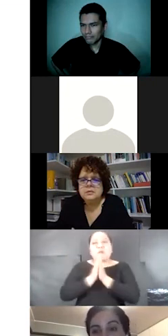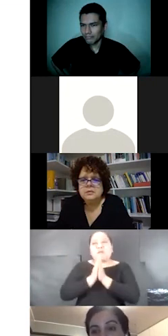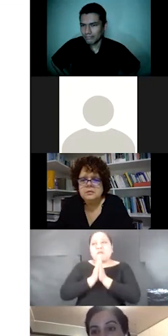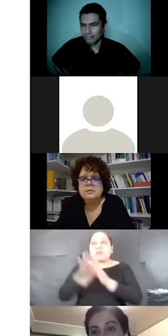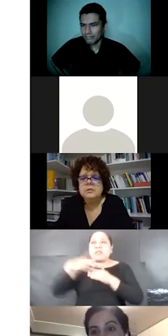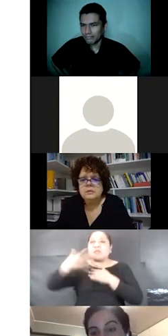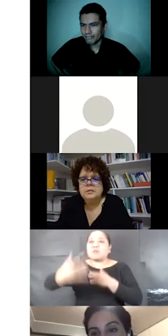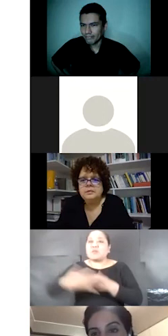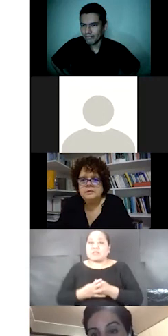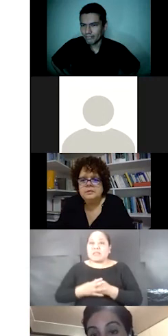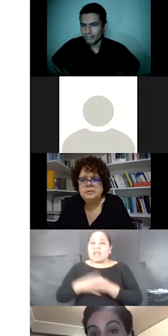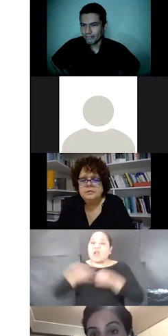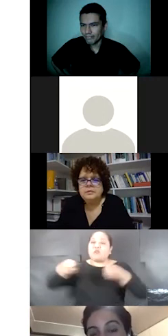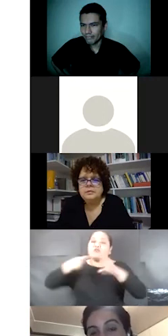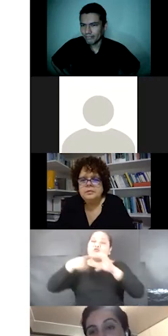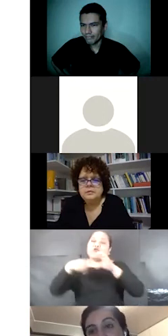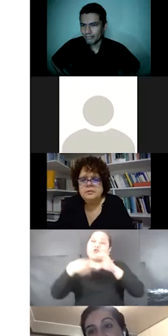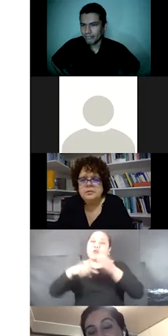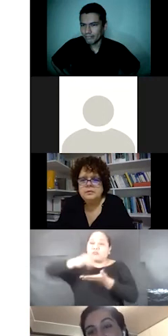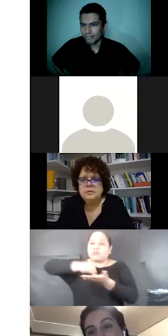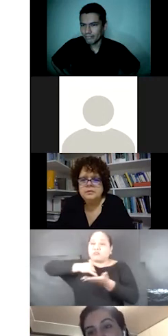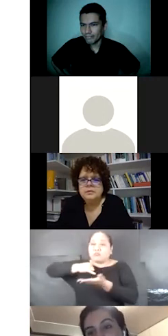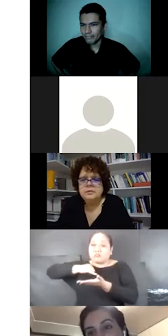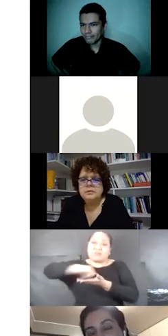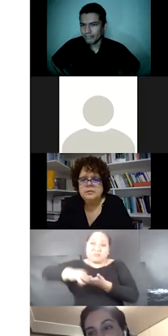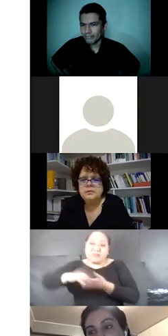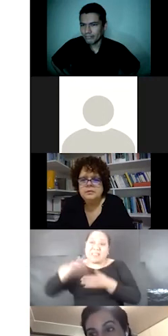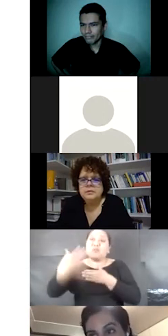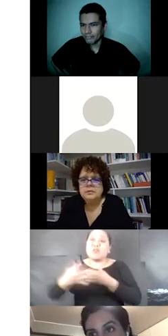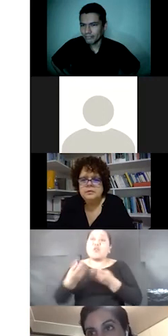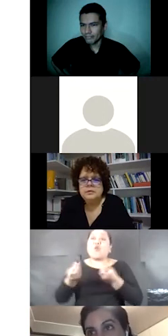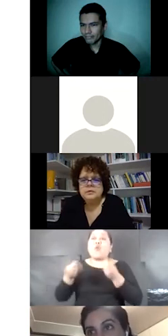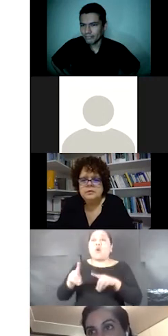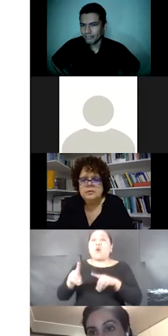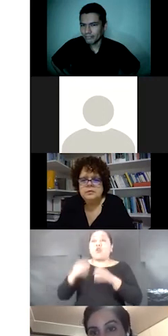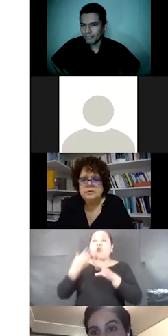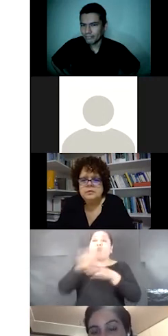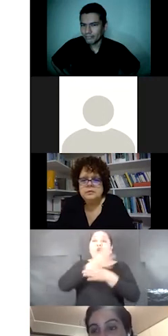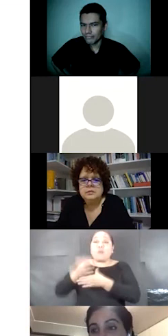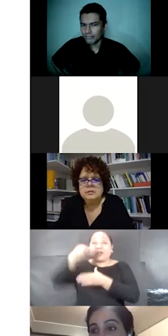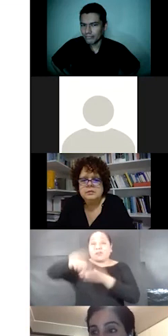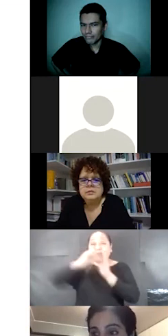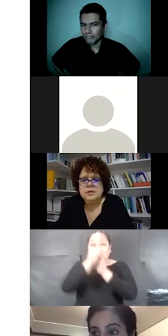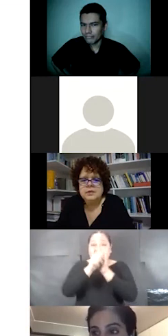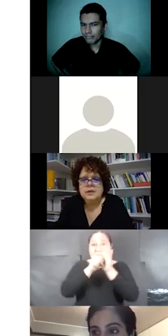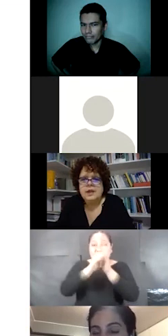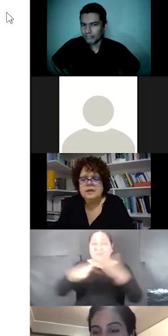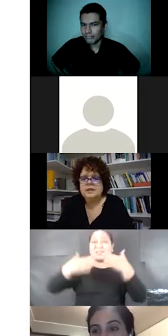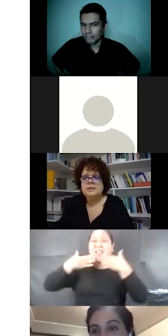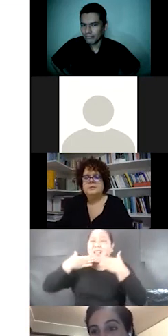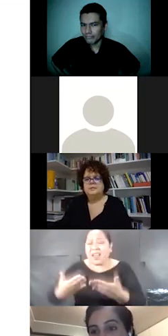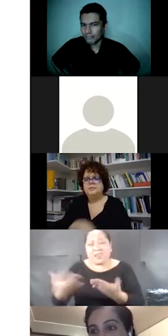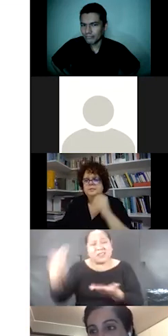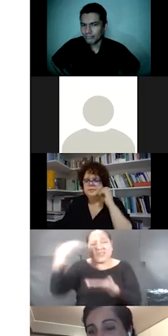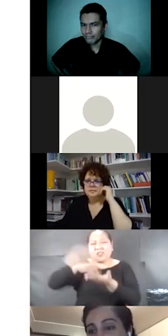respuesta para poder enviarla por correo cuando compartamos esta presentación. Muchas gracias nuevamente.